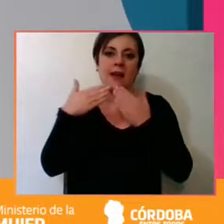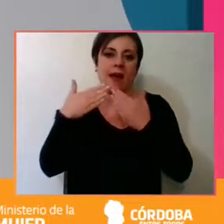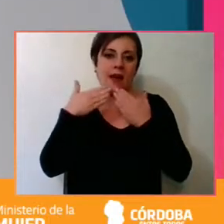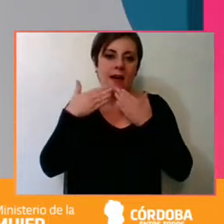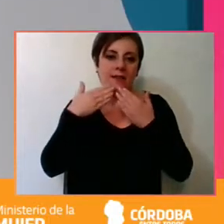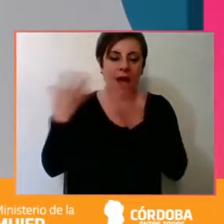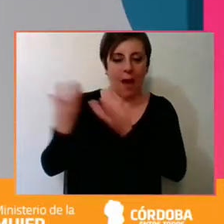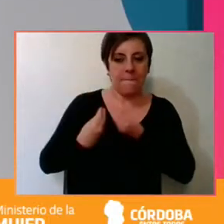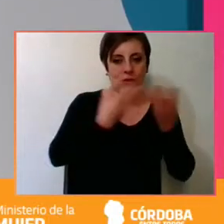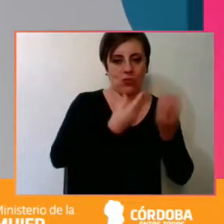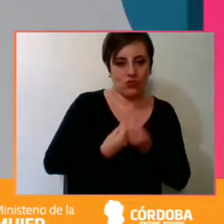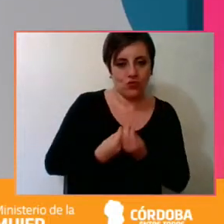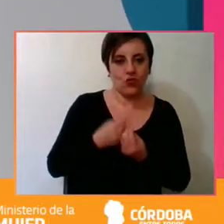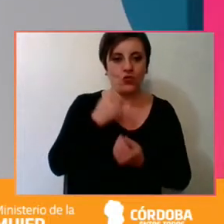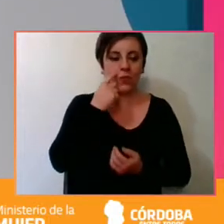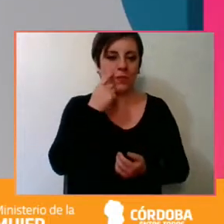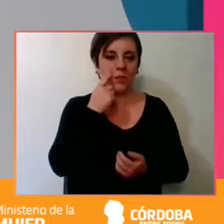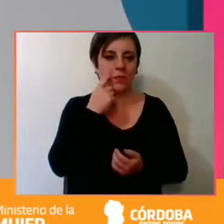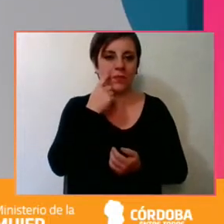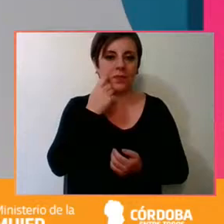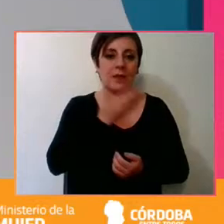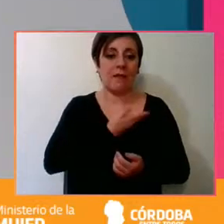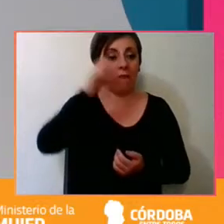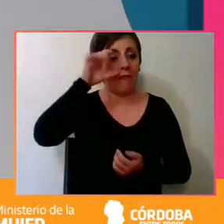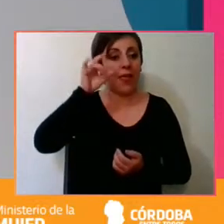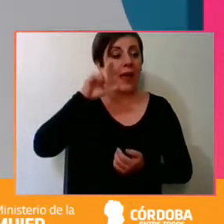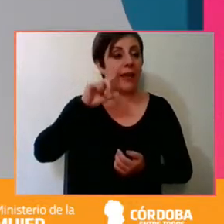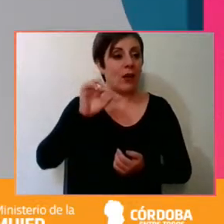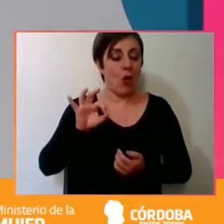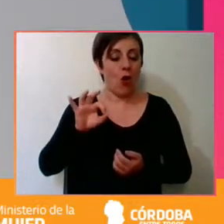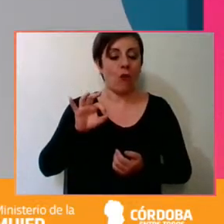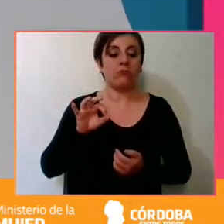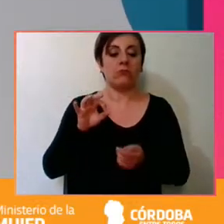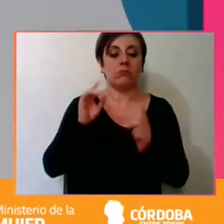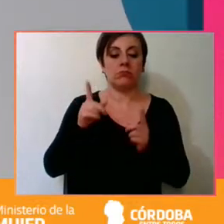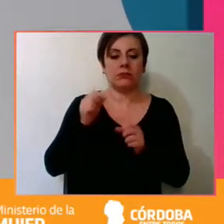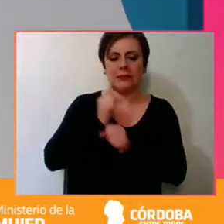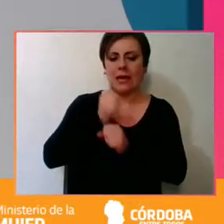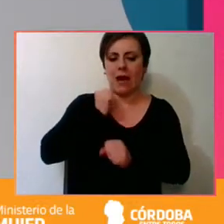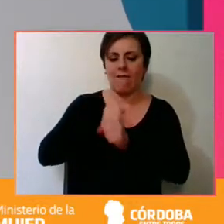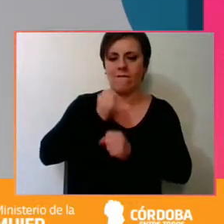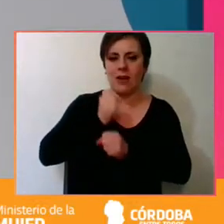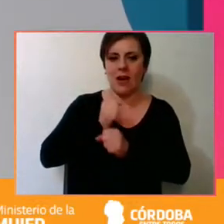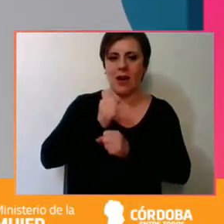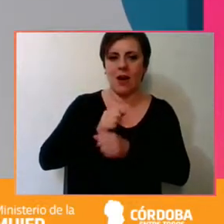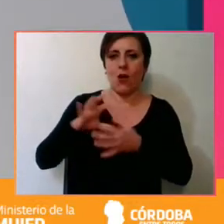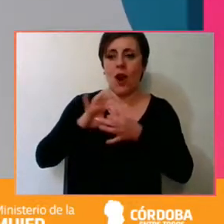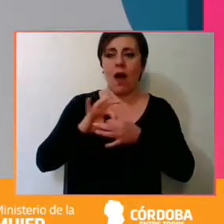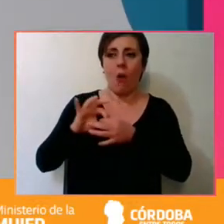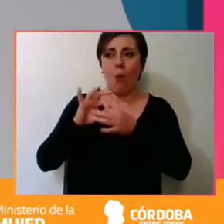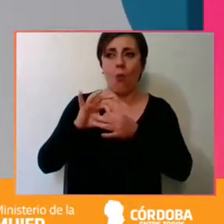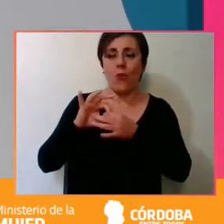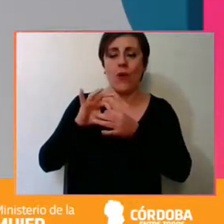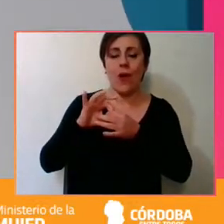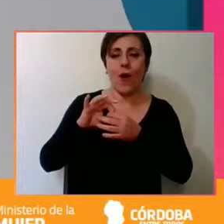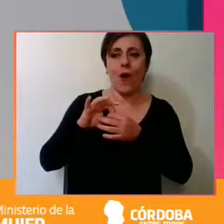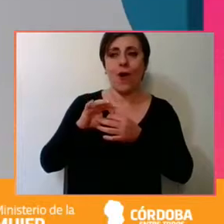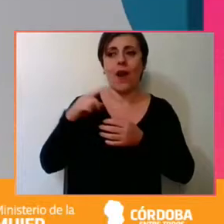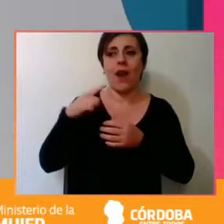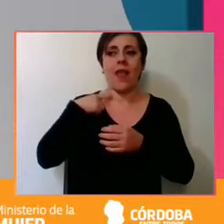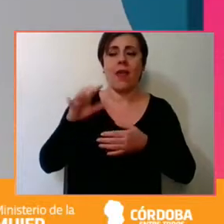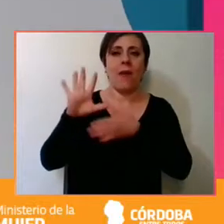apoyos. Con Federico tenemos un gran trabajo. La Unión Iberoamericana de Municipalistas